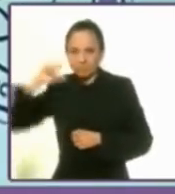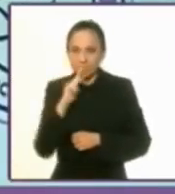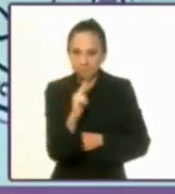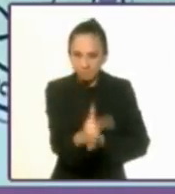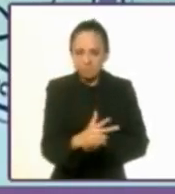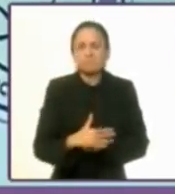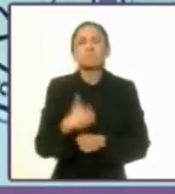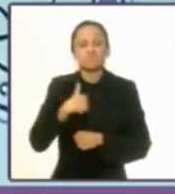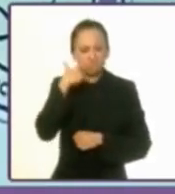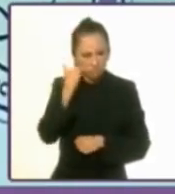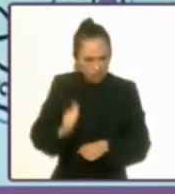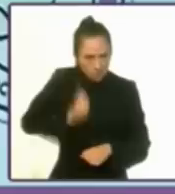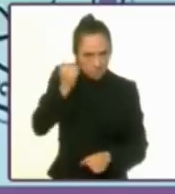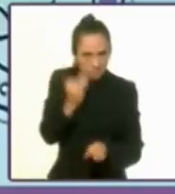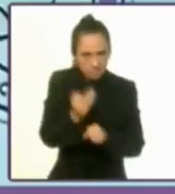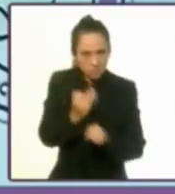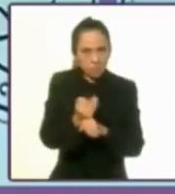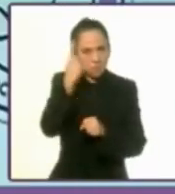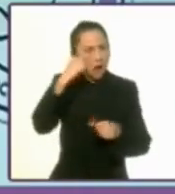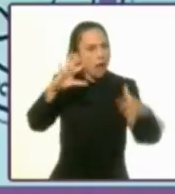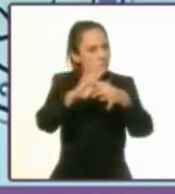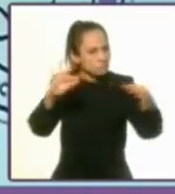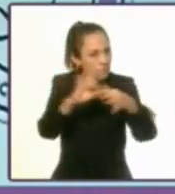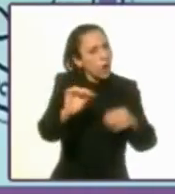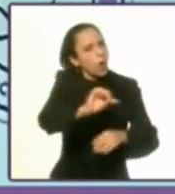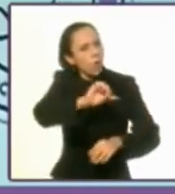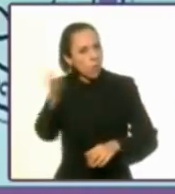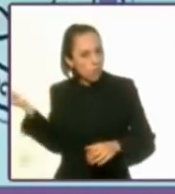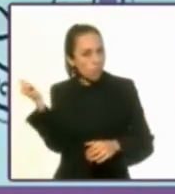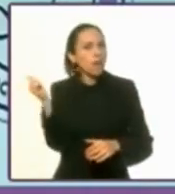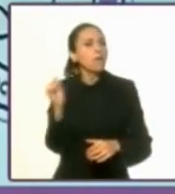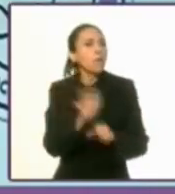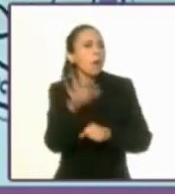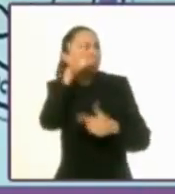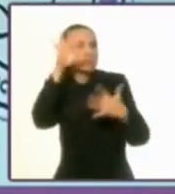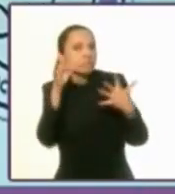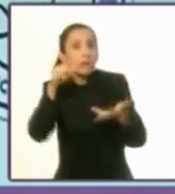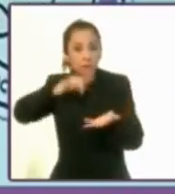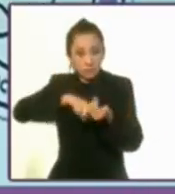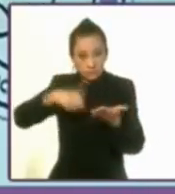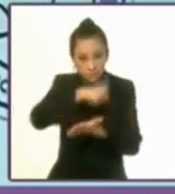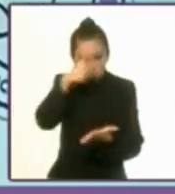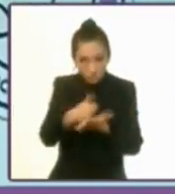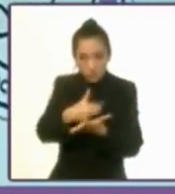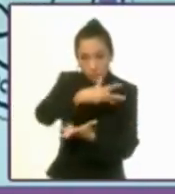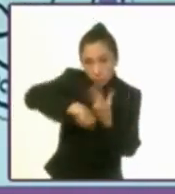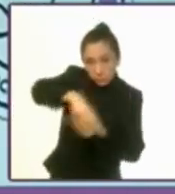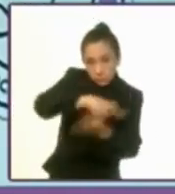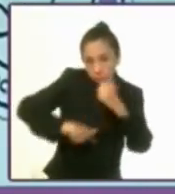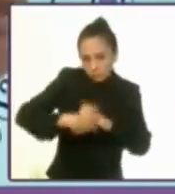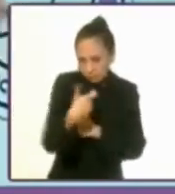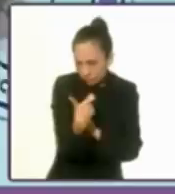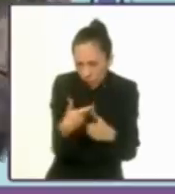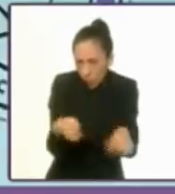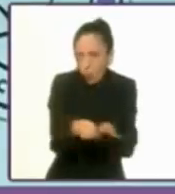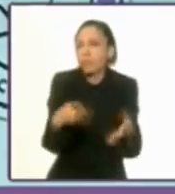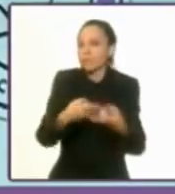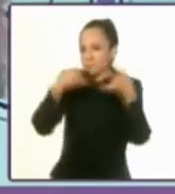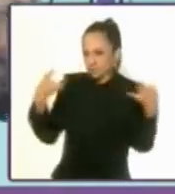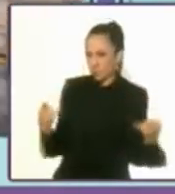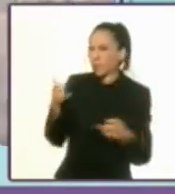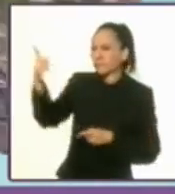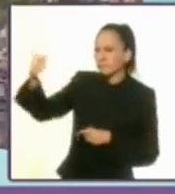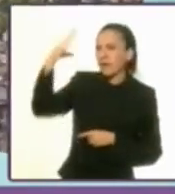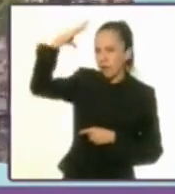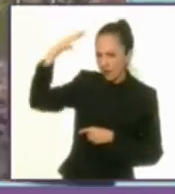opción para el crecimiento económico en la ciudad contándoles una historia claudia teclas de este